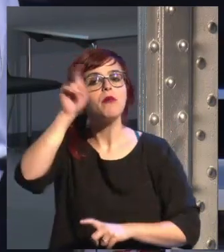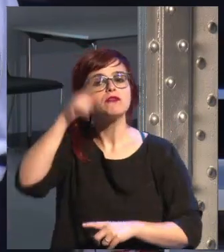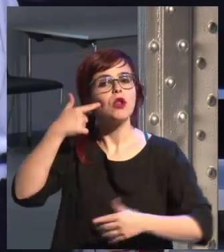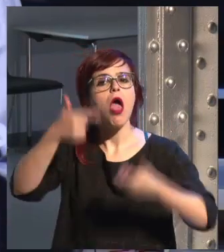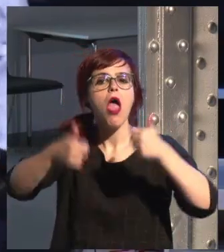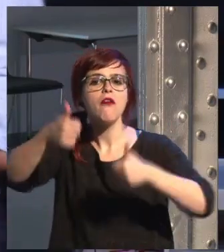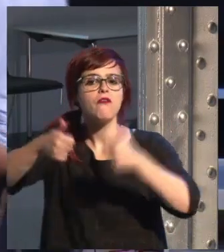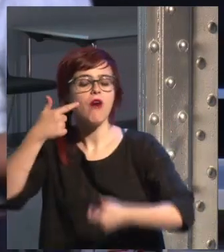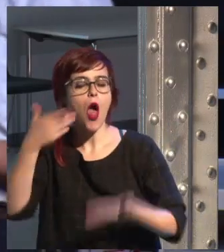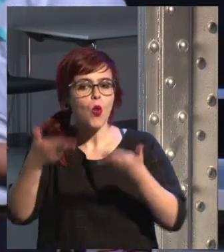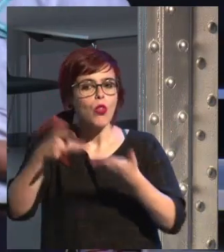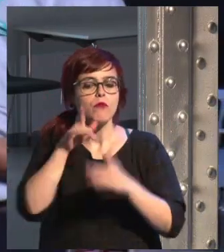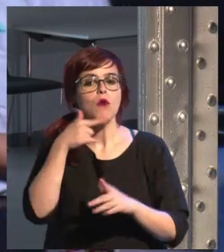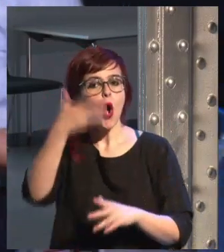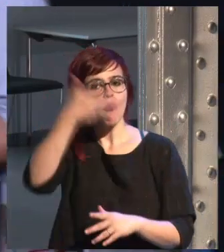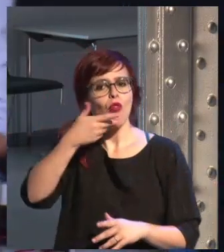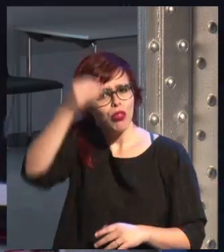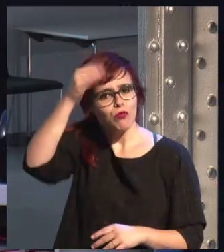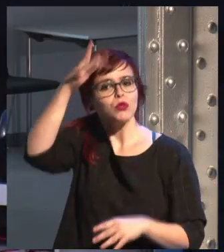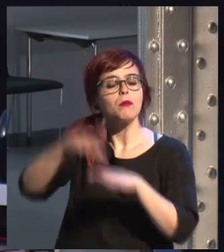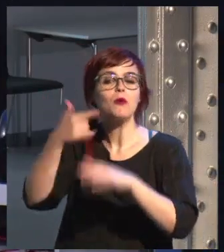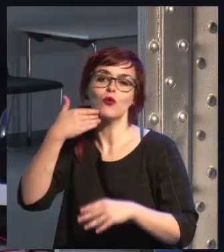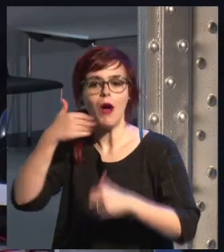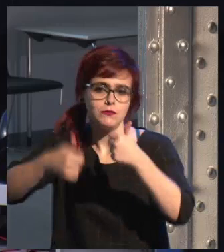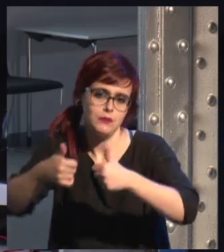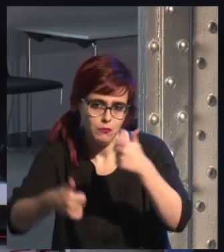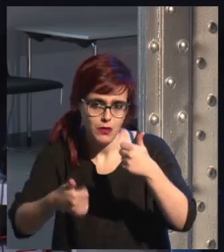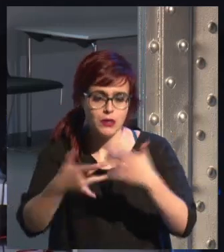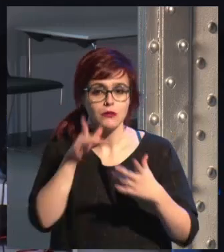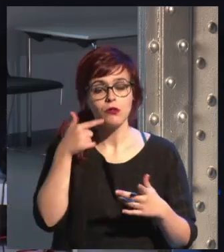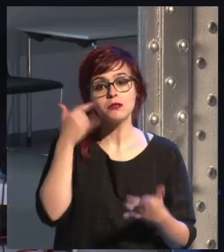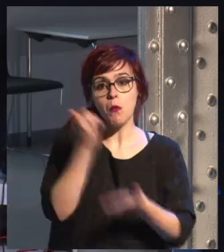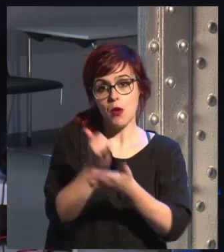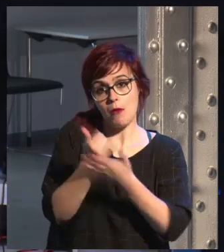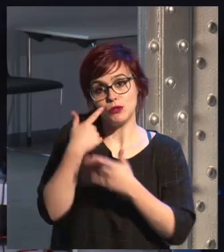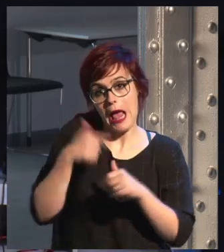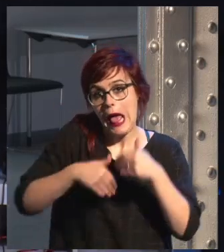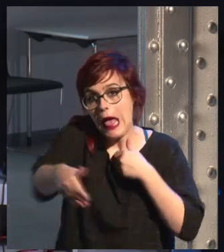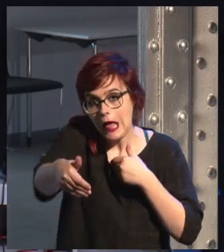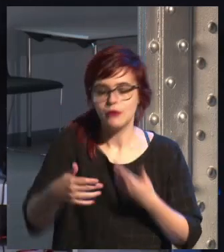al final de este año, pues ya poner en marcha esta iniciativa.